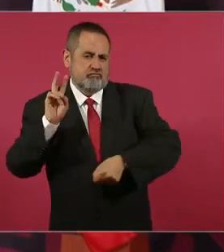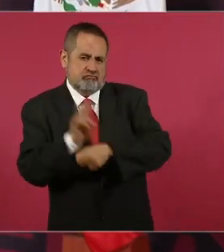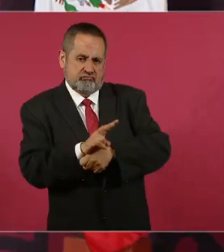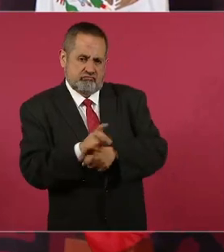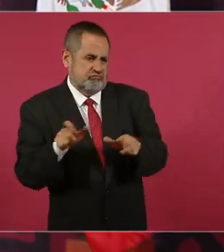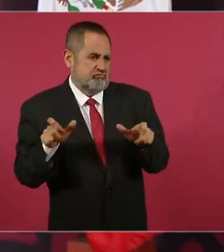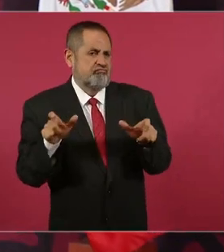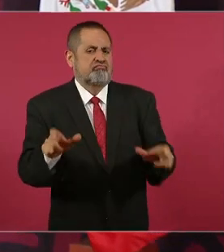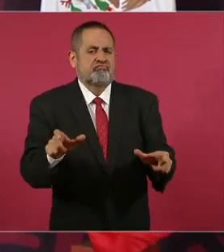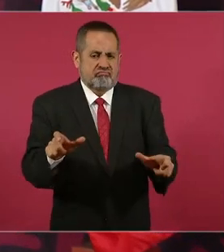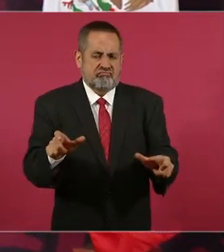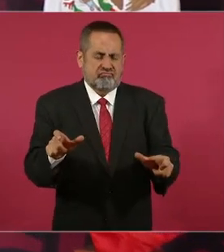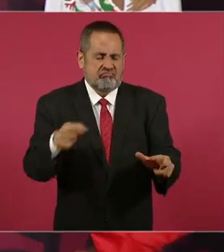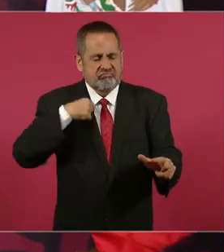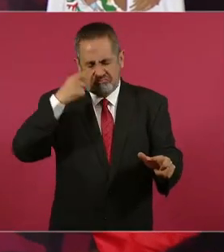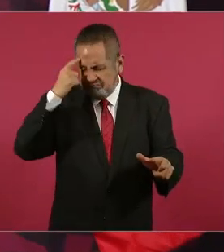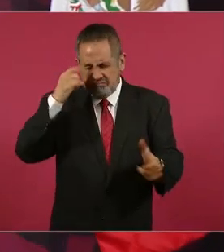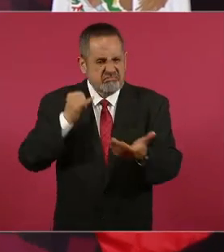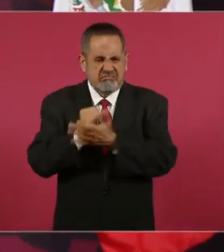que